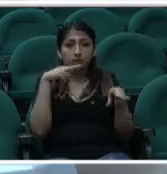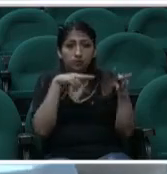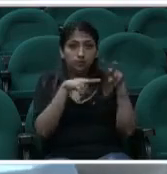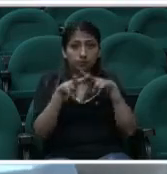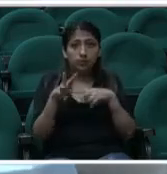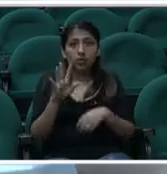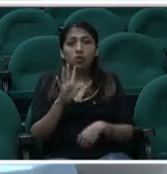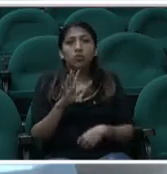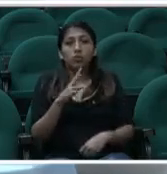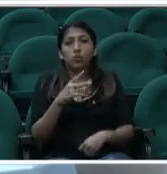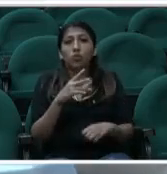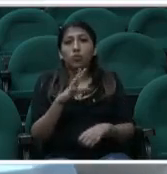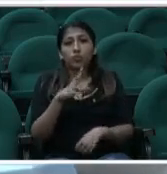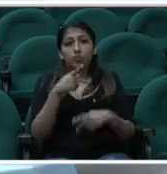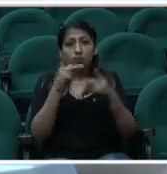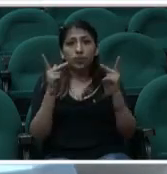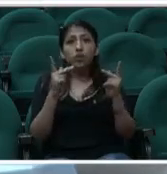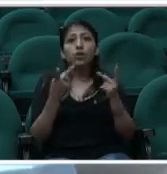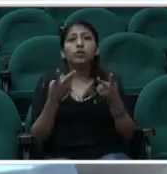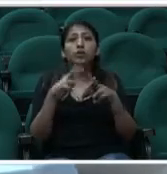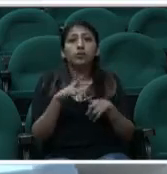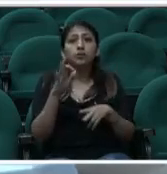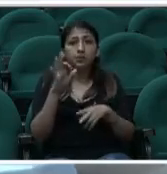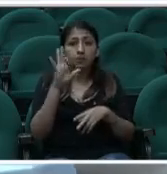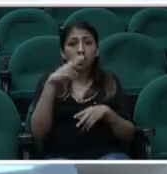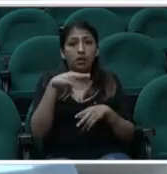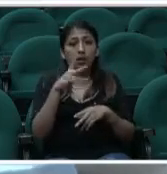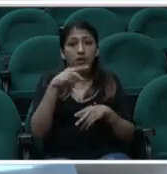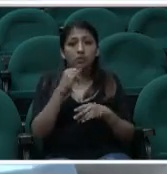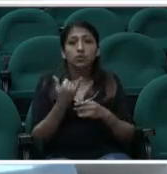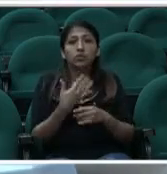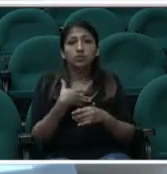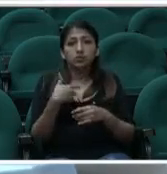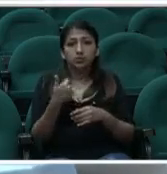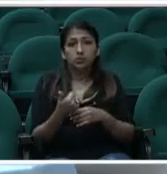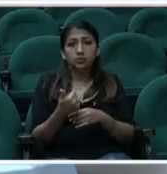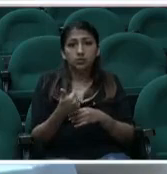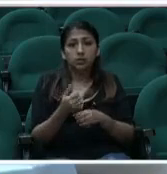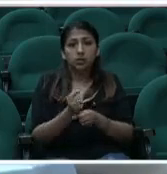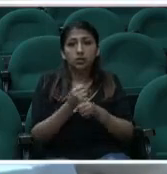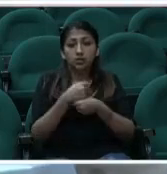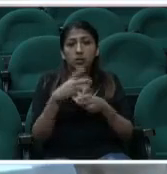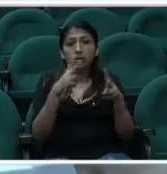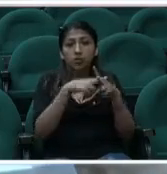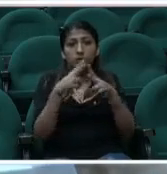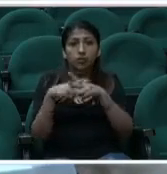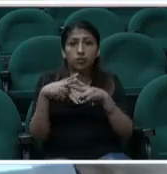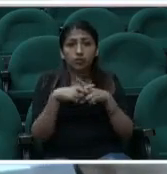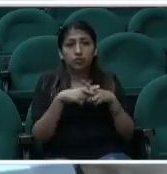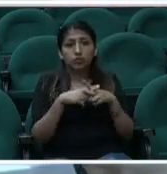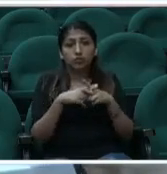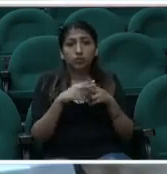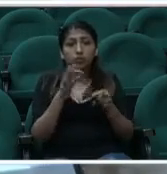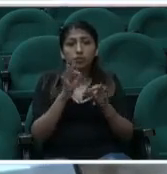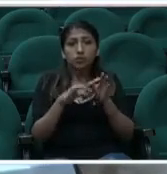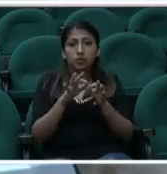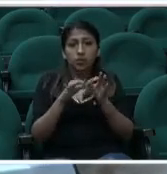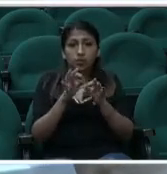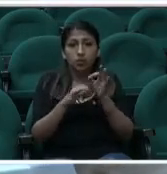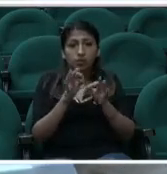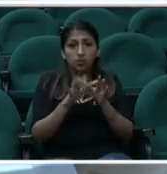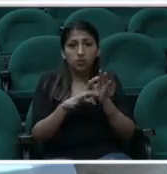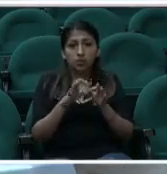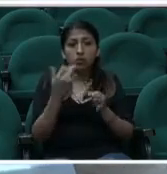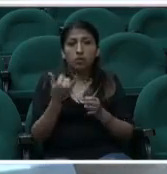sintonía de la plataforma digital de igual manera thalía lópez que en este momento ella da a conocer en buenos tratos de todo